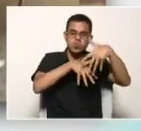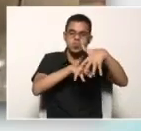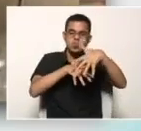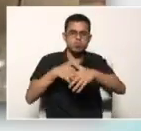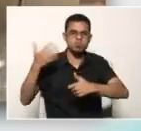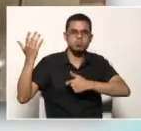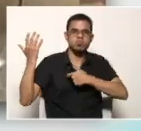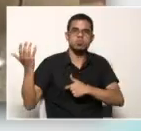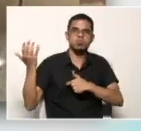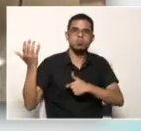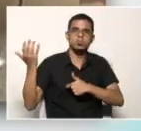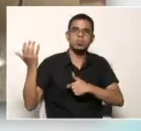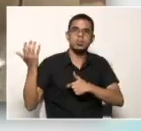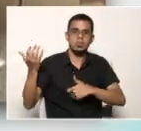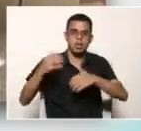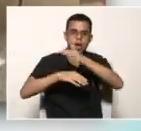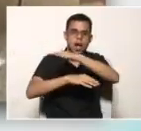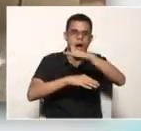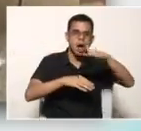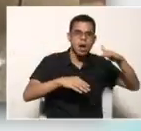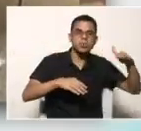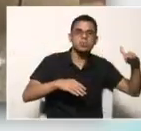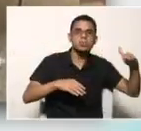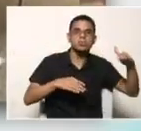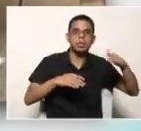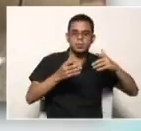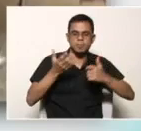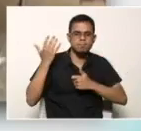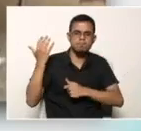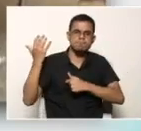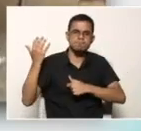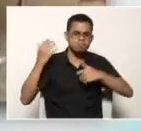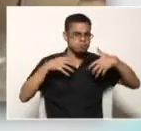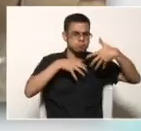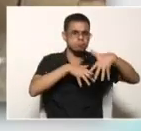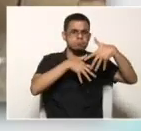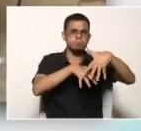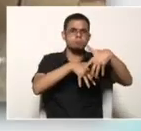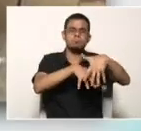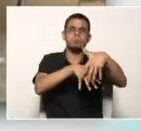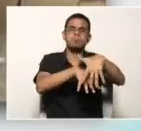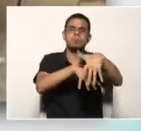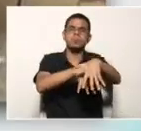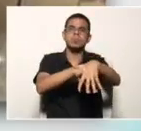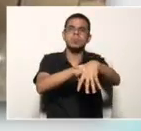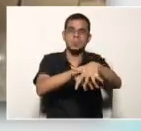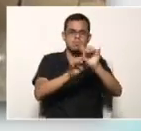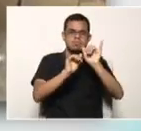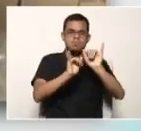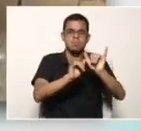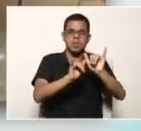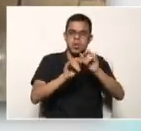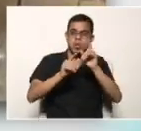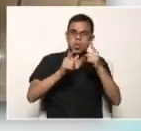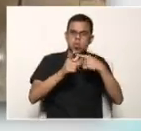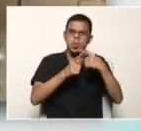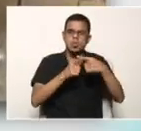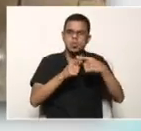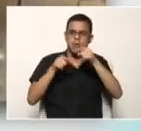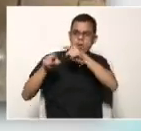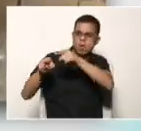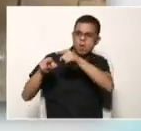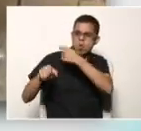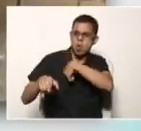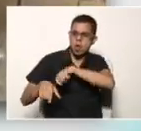los llanos y las tropas bajo mi mando, estacionada en Barinas. Ellos, los realistas, que